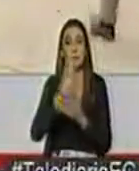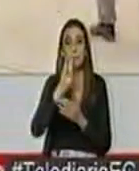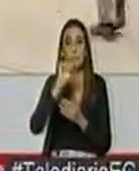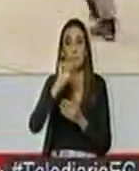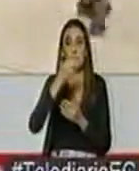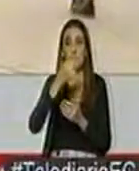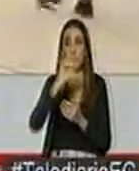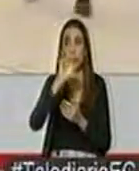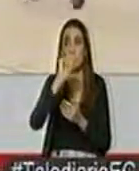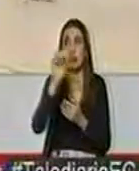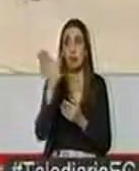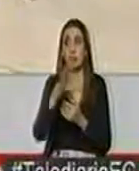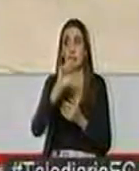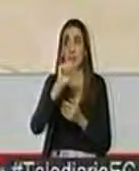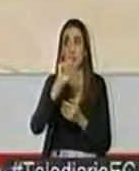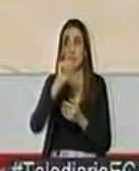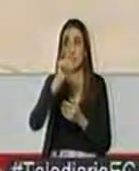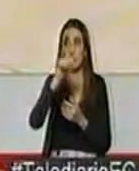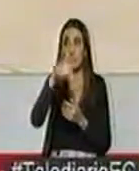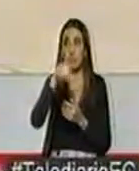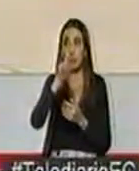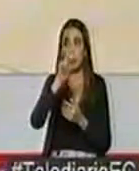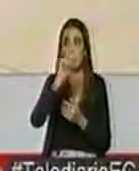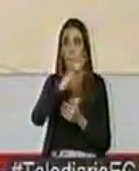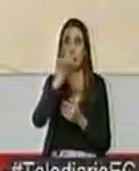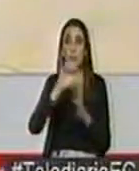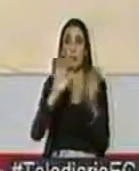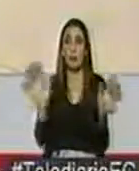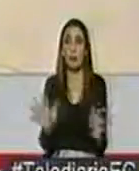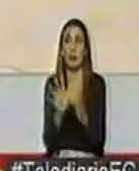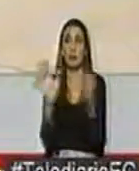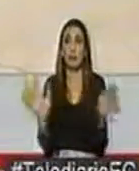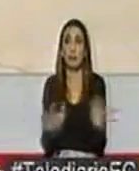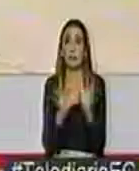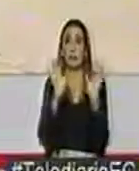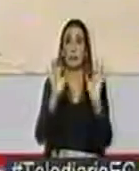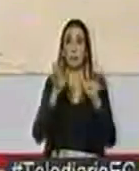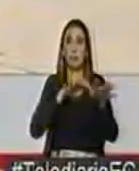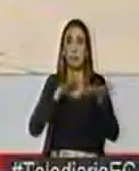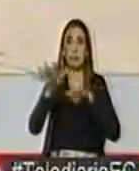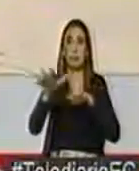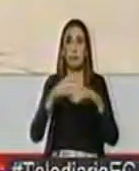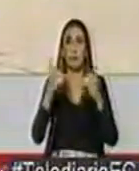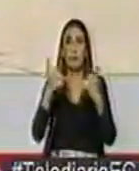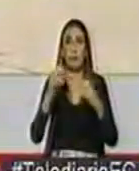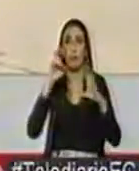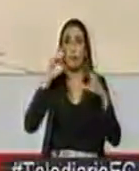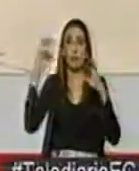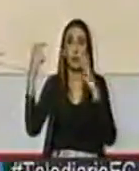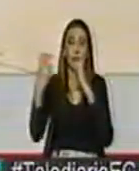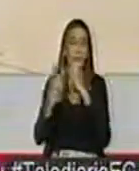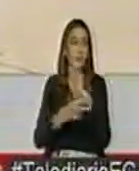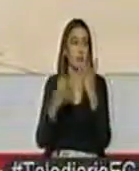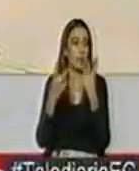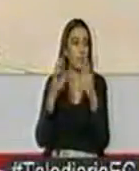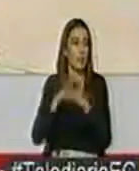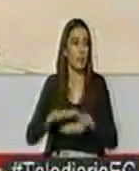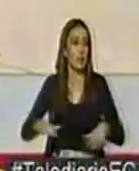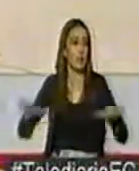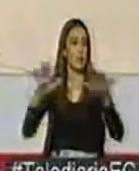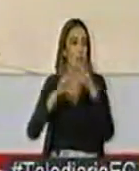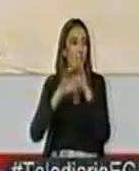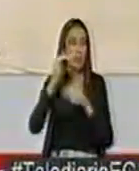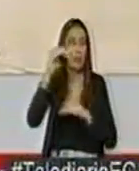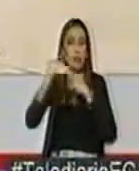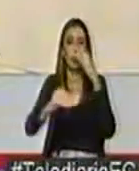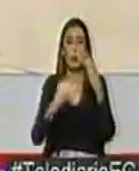Caracas y en la provincia de Manabí de forma general para reactivarla productivamente, económicamente, turísticamente, y también algunas decisiones tomadas